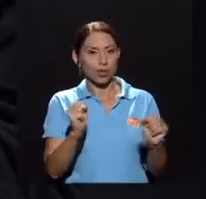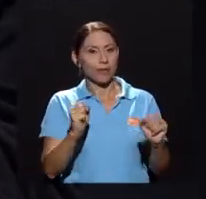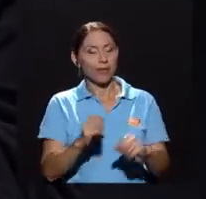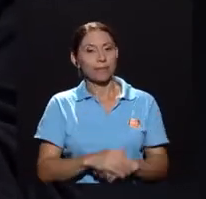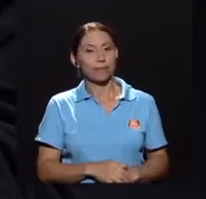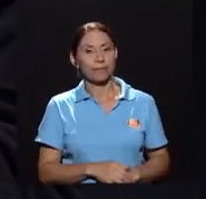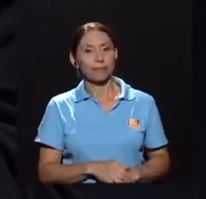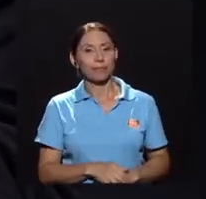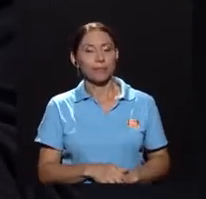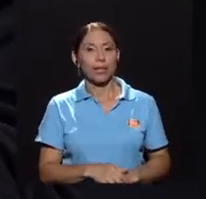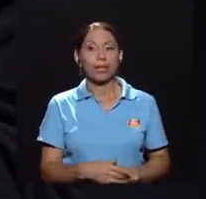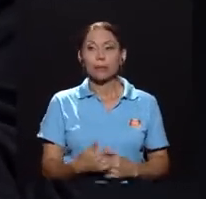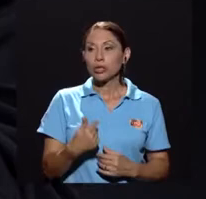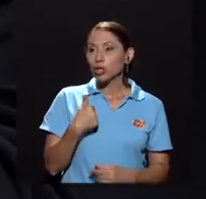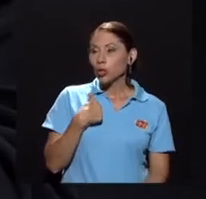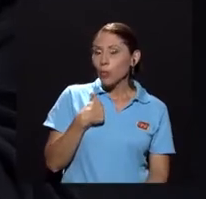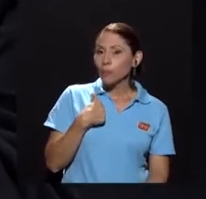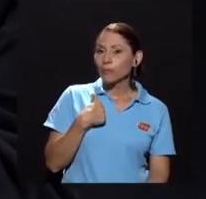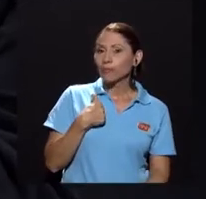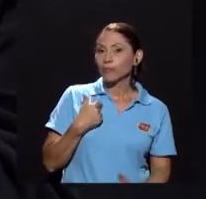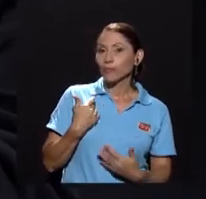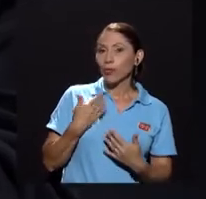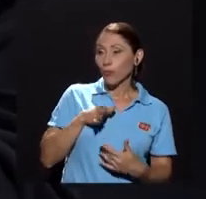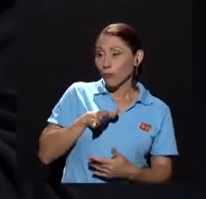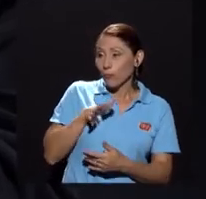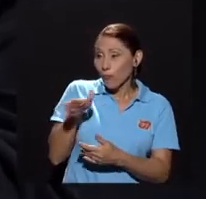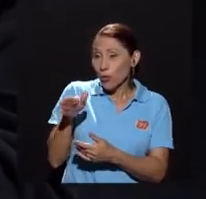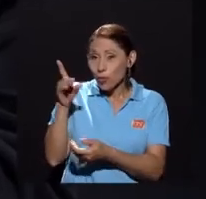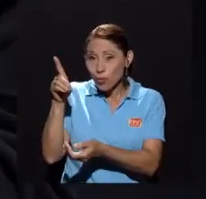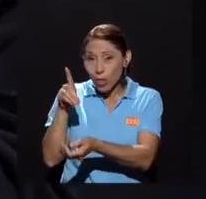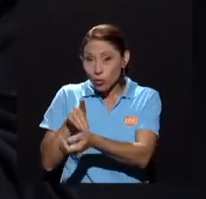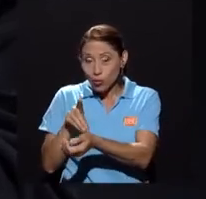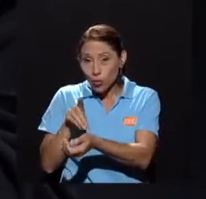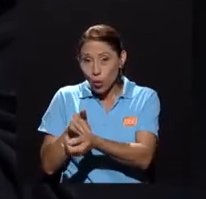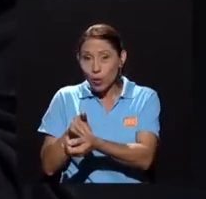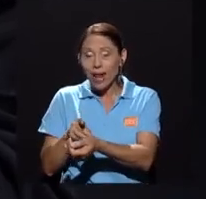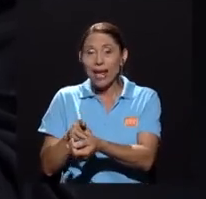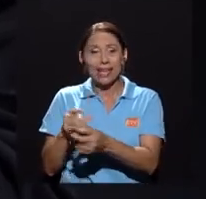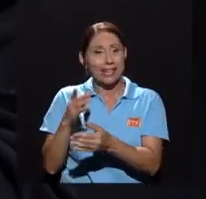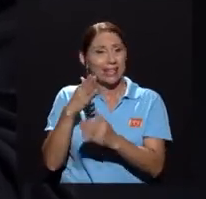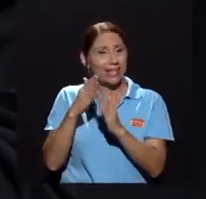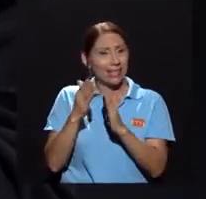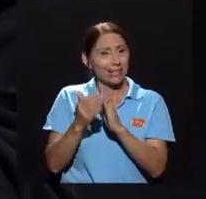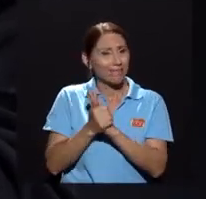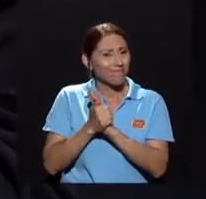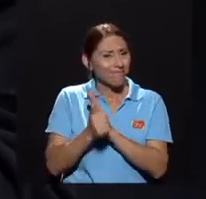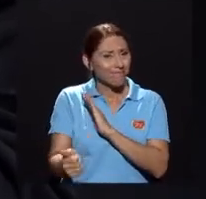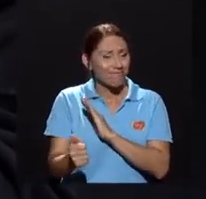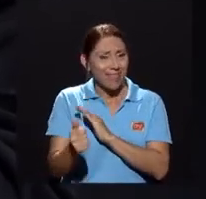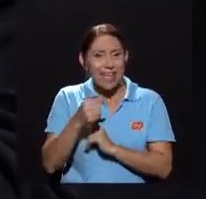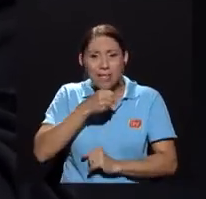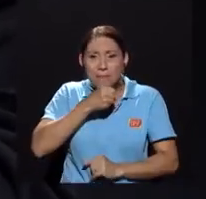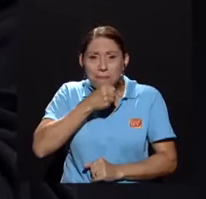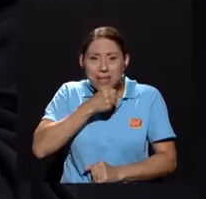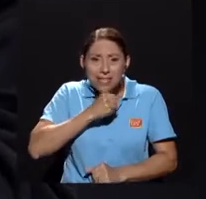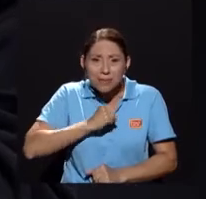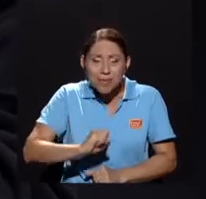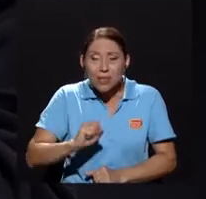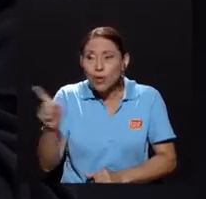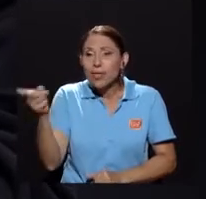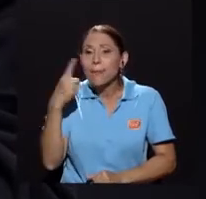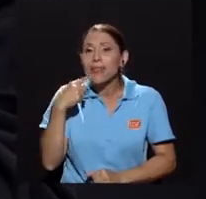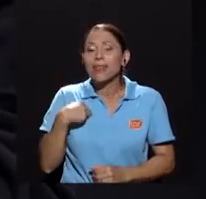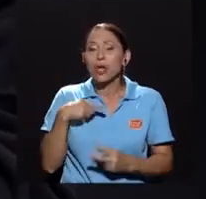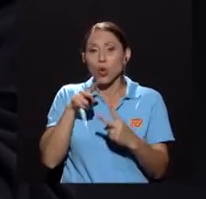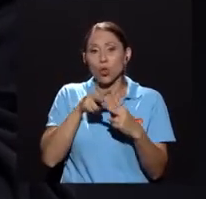yo soy paciente de la doctora una rumana famosa experta en envejecimiento y me dijo dos cosas usted se va a la cama